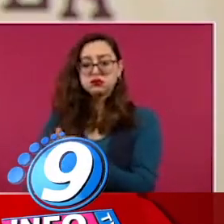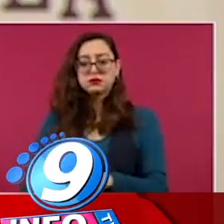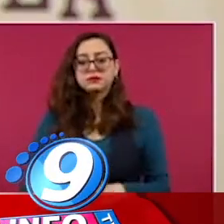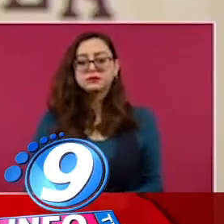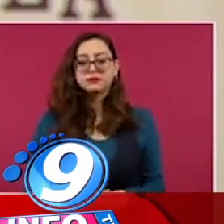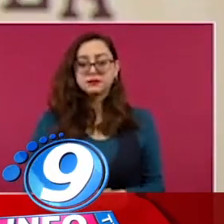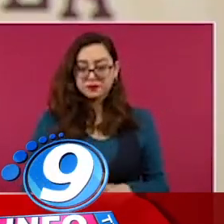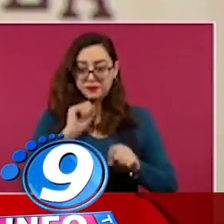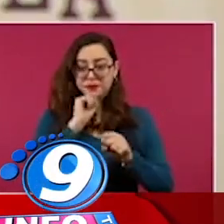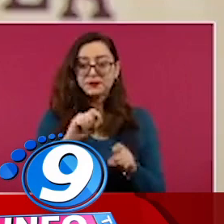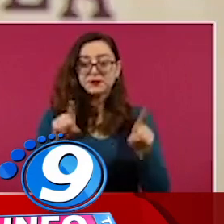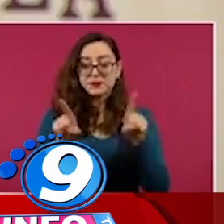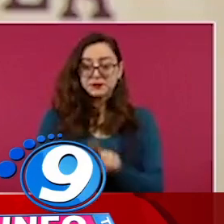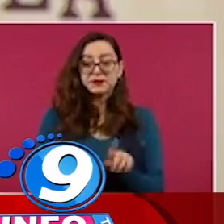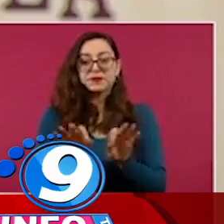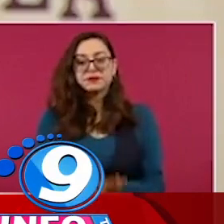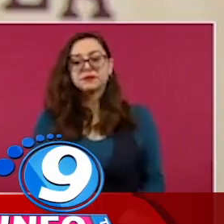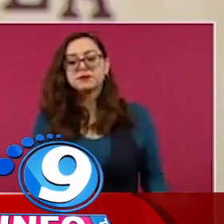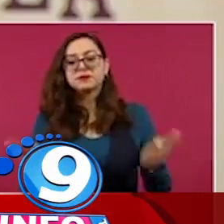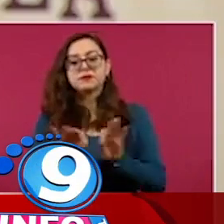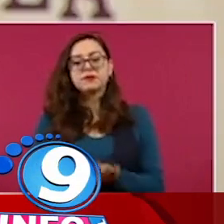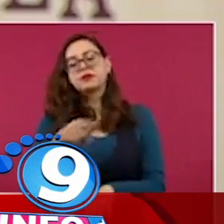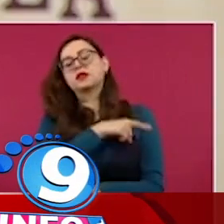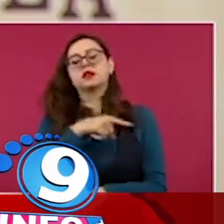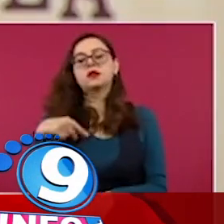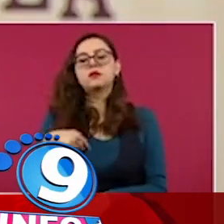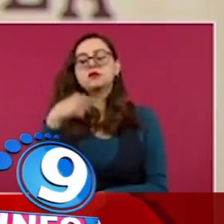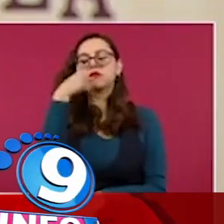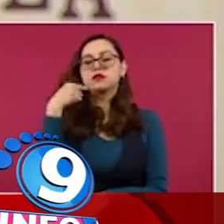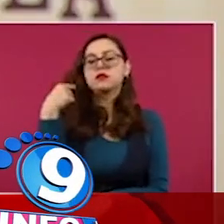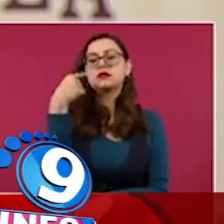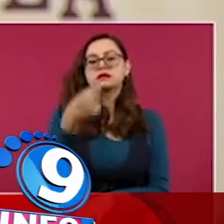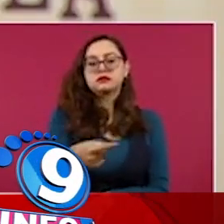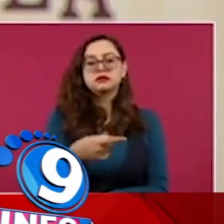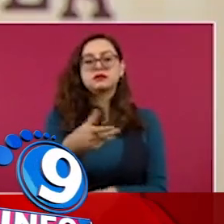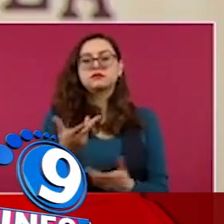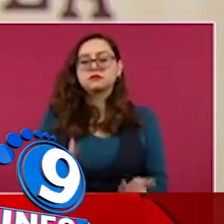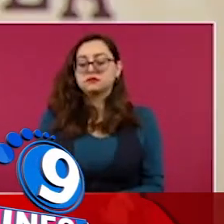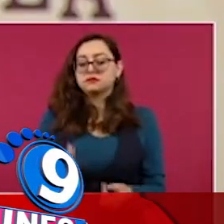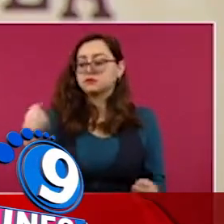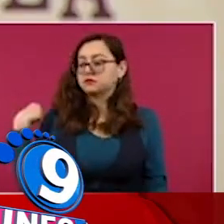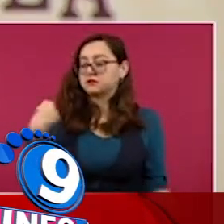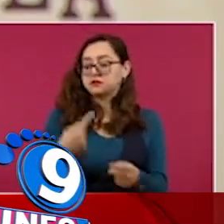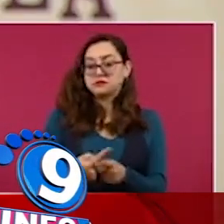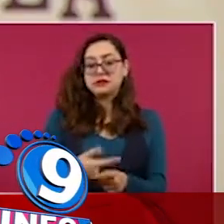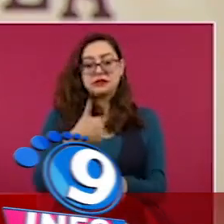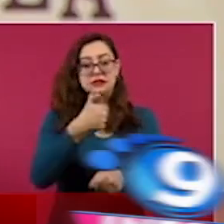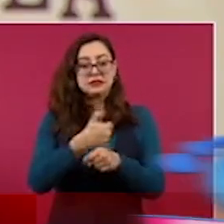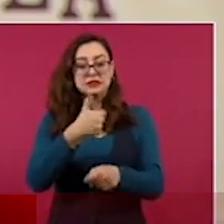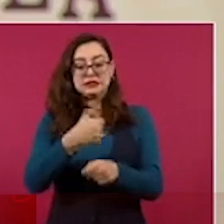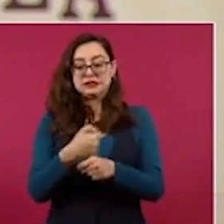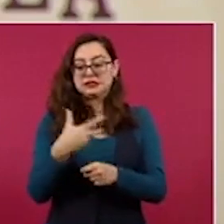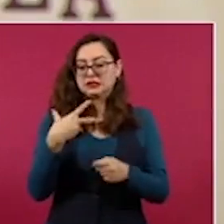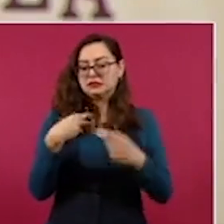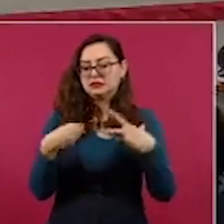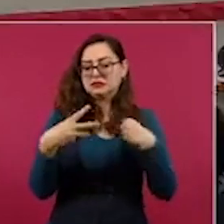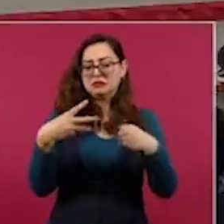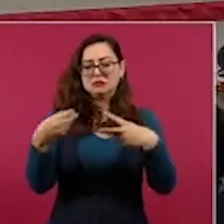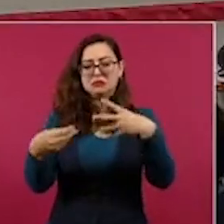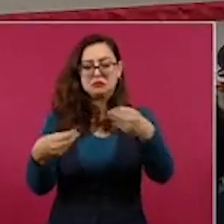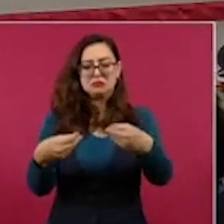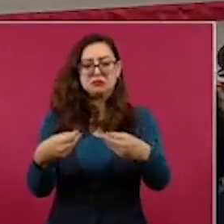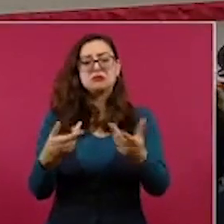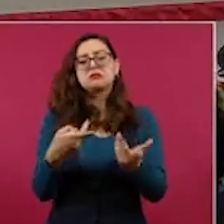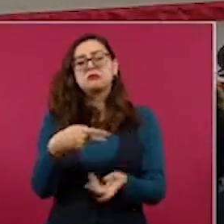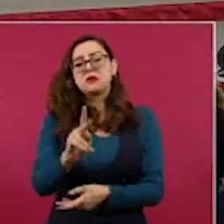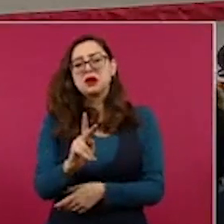objetos contaminados con líquidos corporales se puede prevenir al evitar contacto físico directo con personas enfermas o que se sospecha